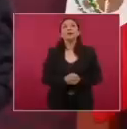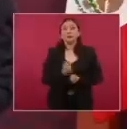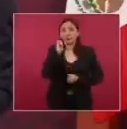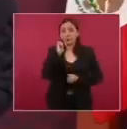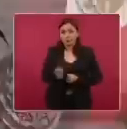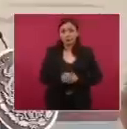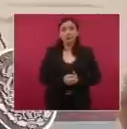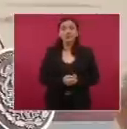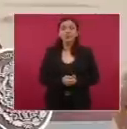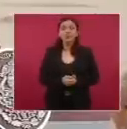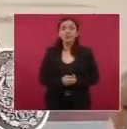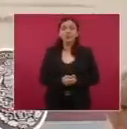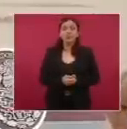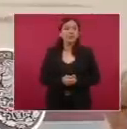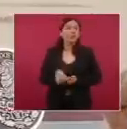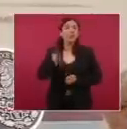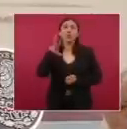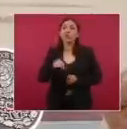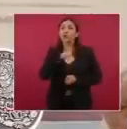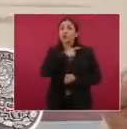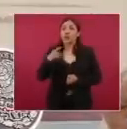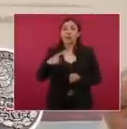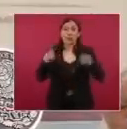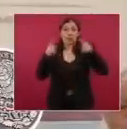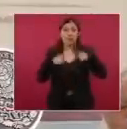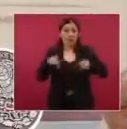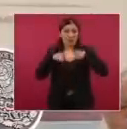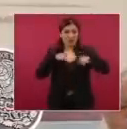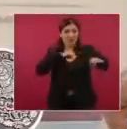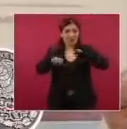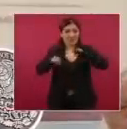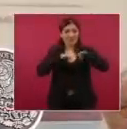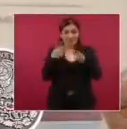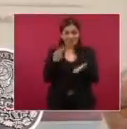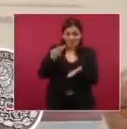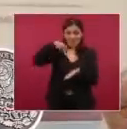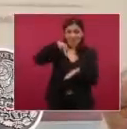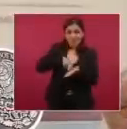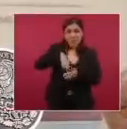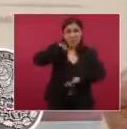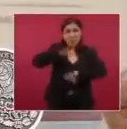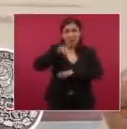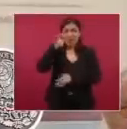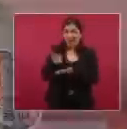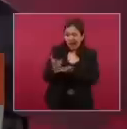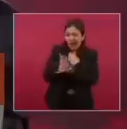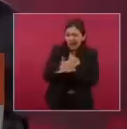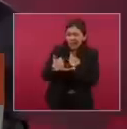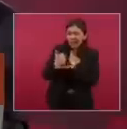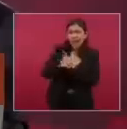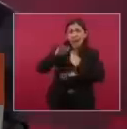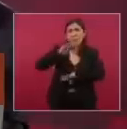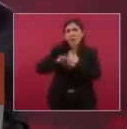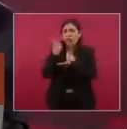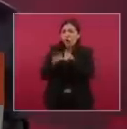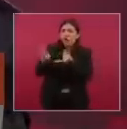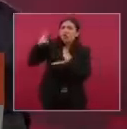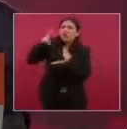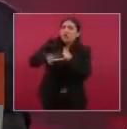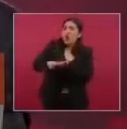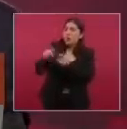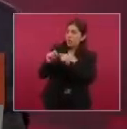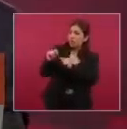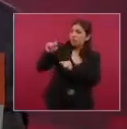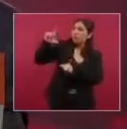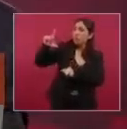no haya funcionarios públicos que ganen el doble de lo que gana el presidente de